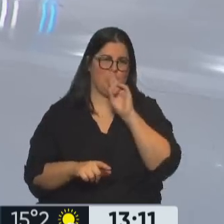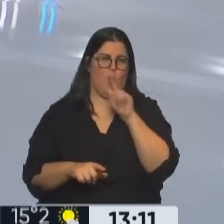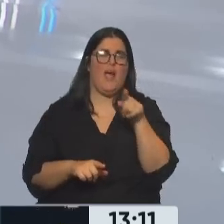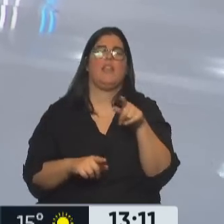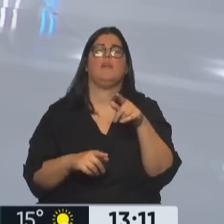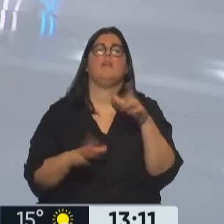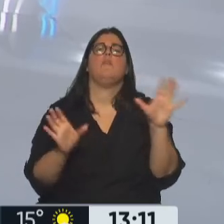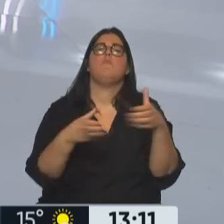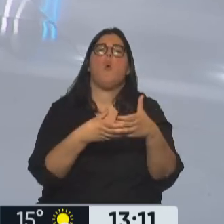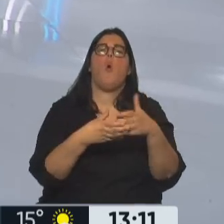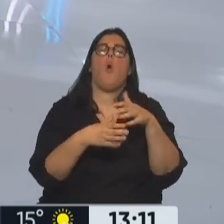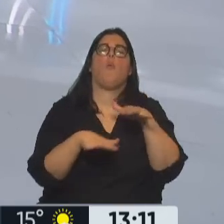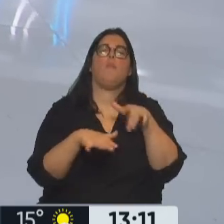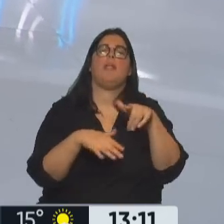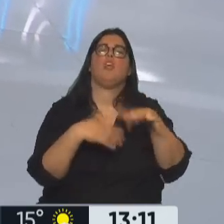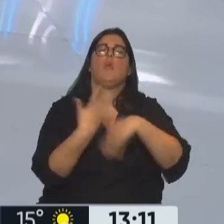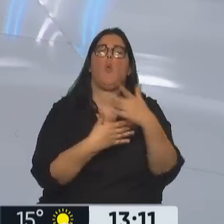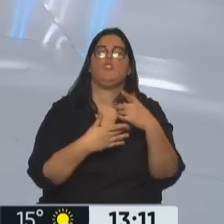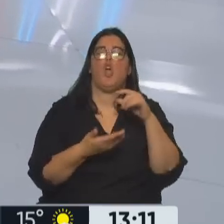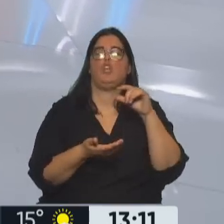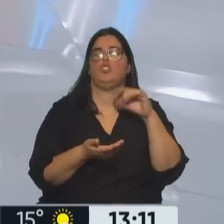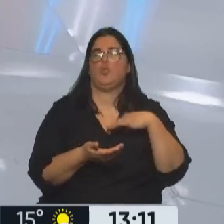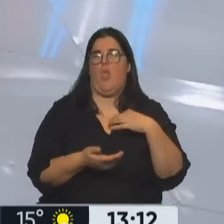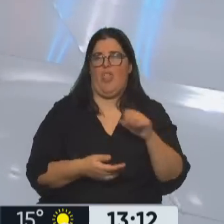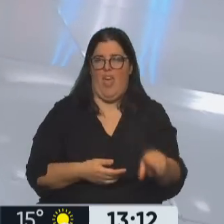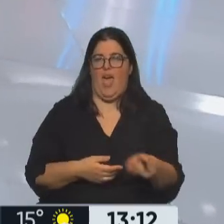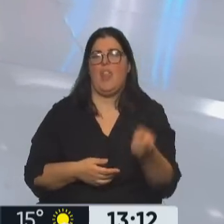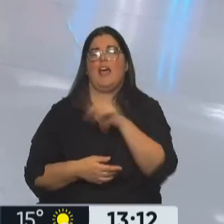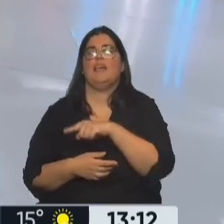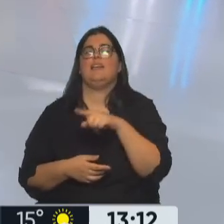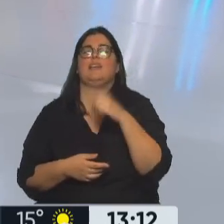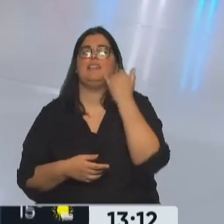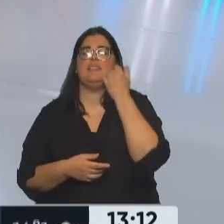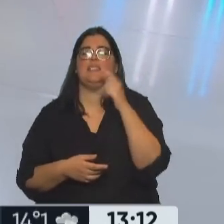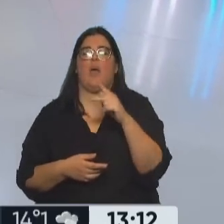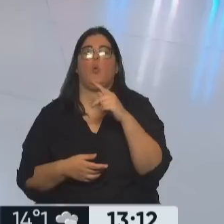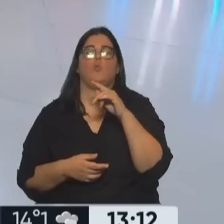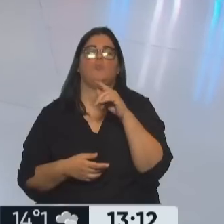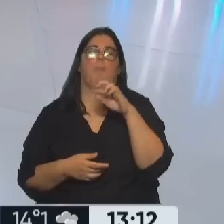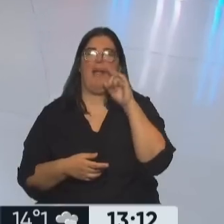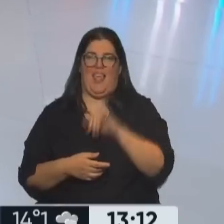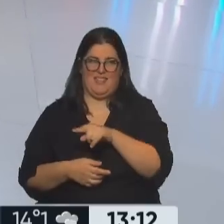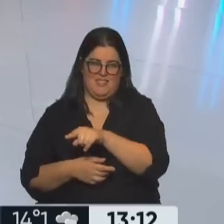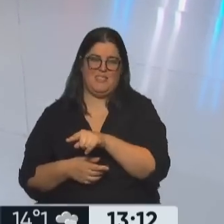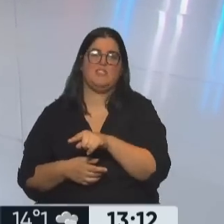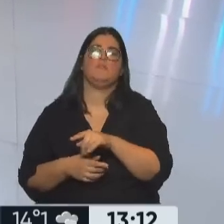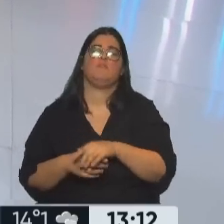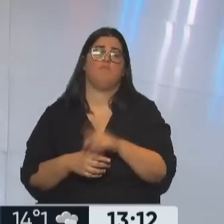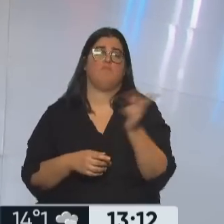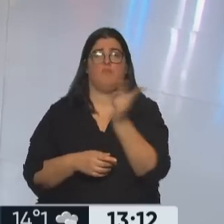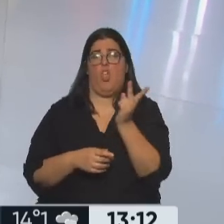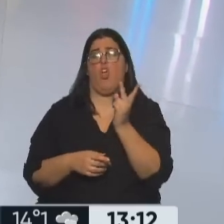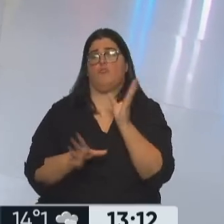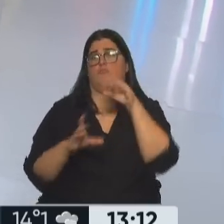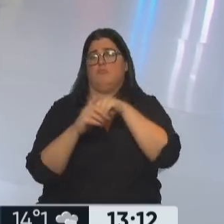Revolución Ciudadana. Yacu Pérez, recién lo escuchábamos en el informe. Alianza Claro que se puede, parte de los 8 candidatos